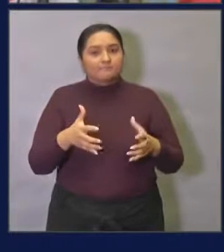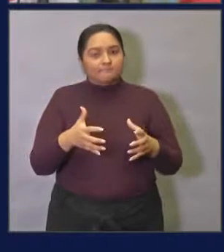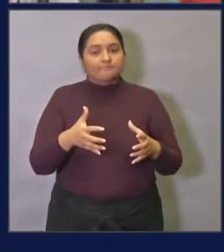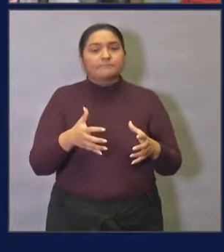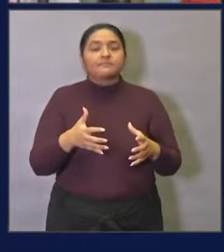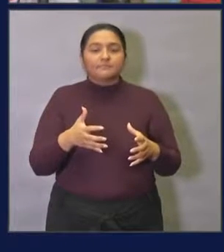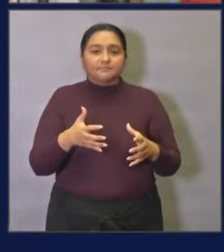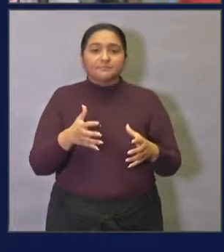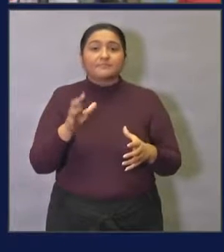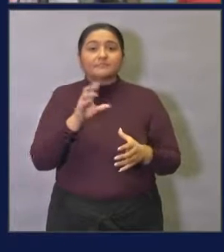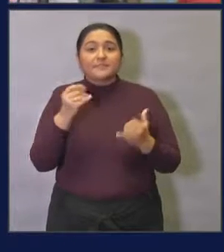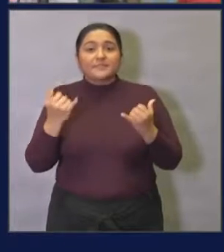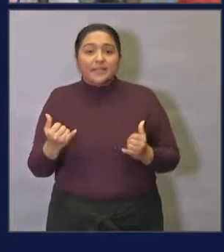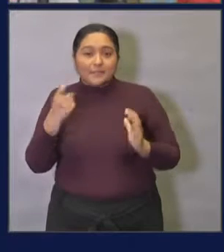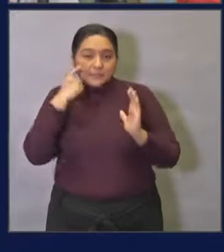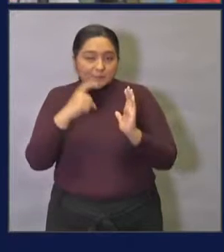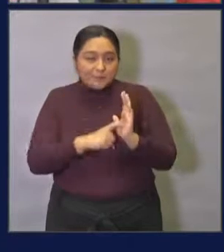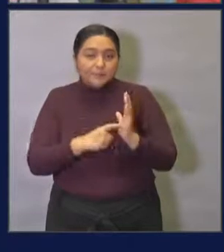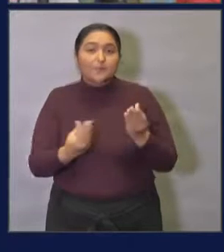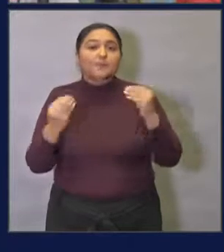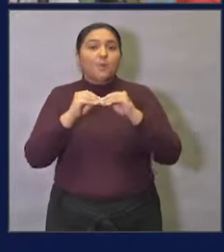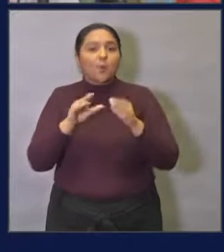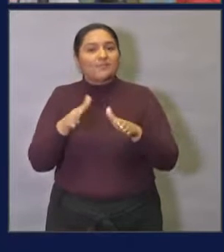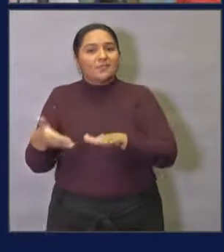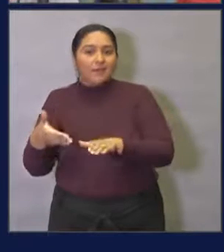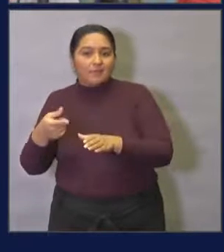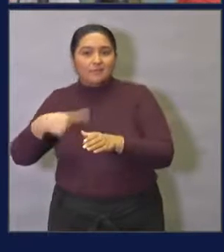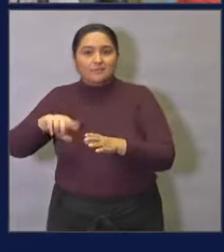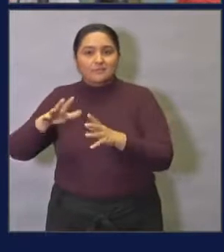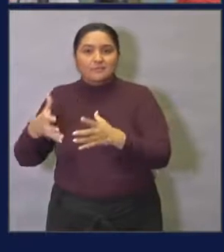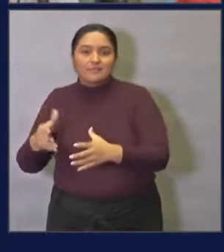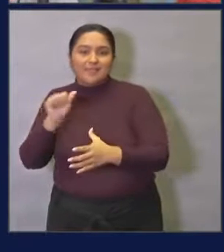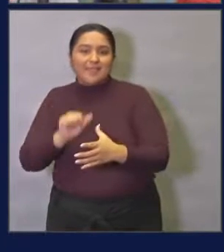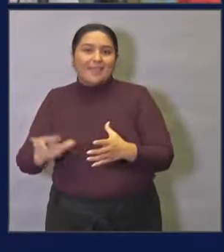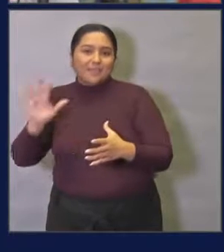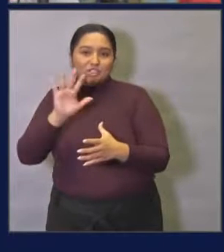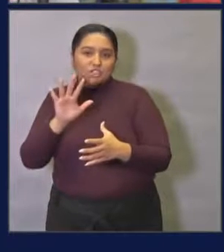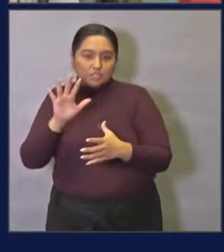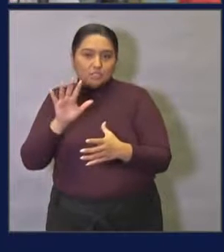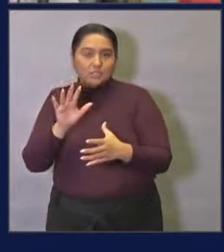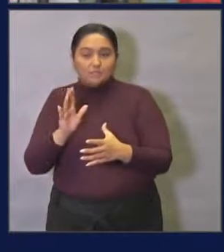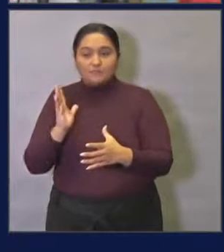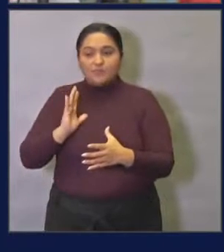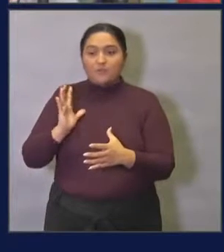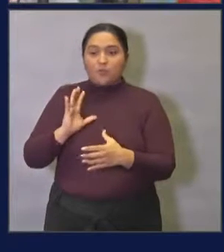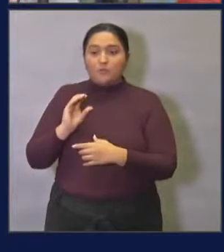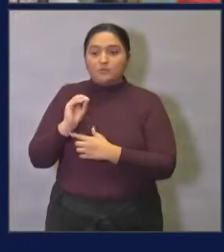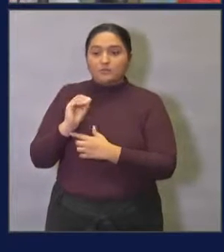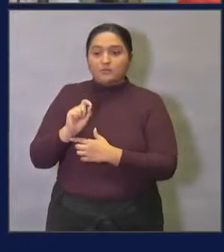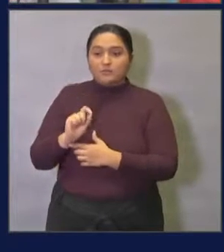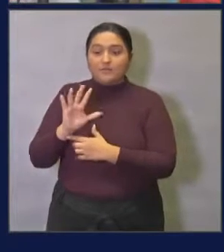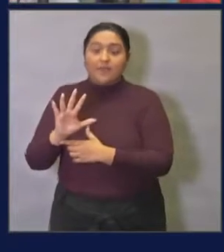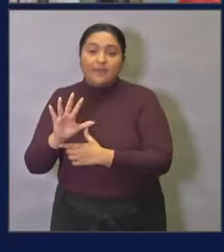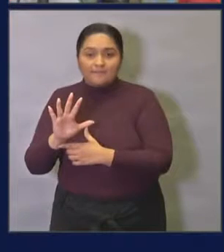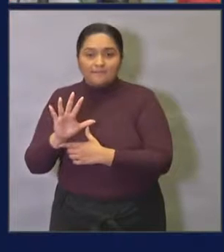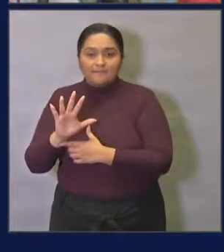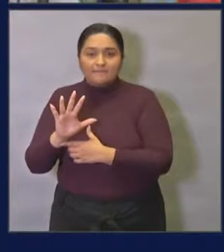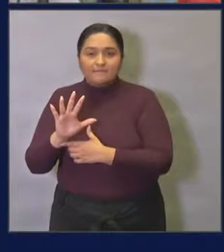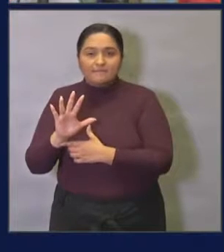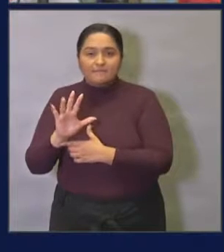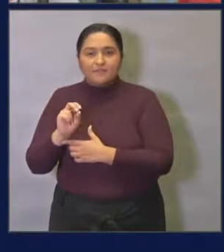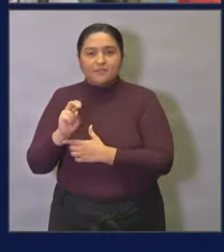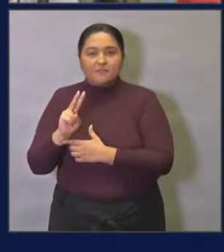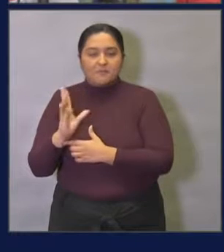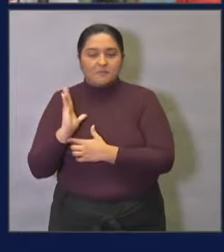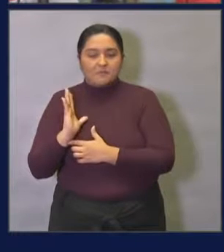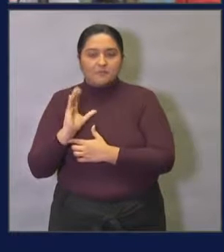un aumento en los fallecimientos entre los residentes asiáticos de 0.5 muertes a principios de